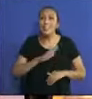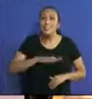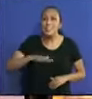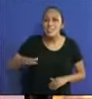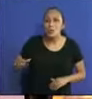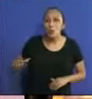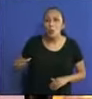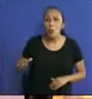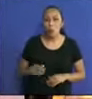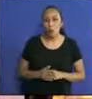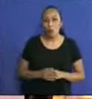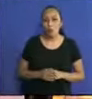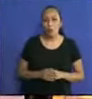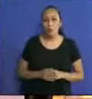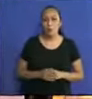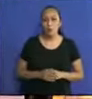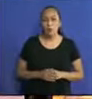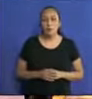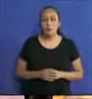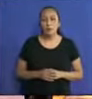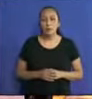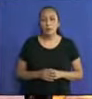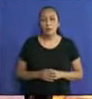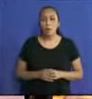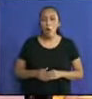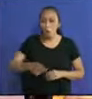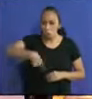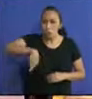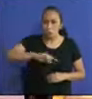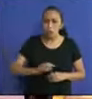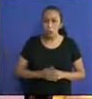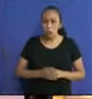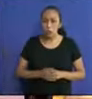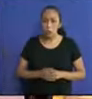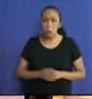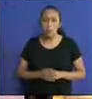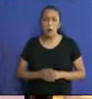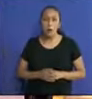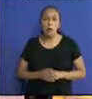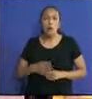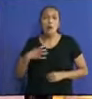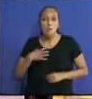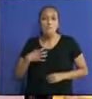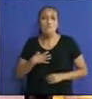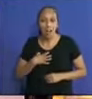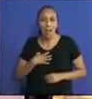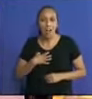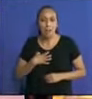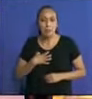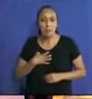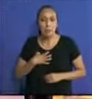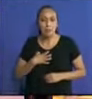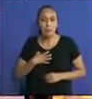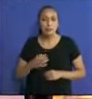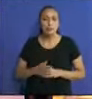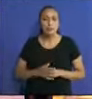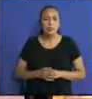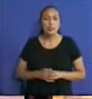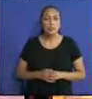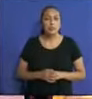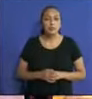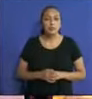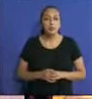de poner nuestra confianza tanto en nosotros como en los demás. Tenemos que